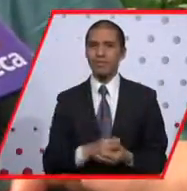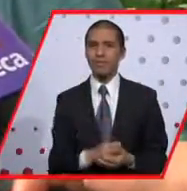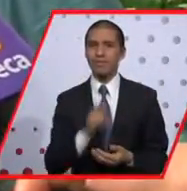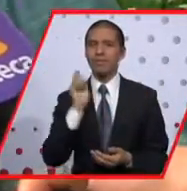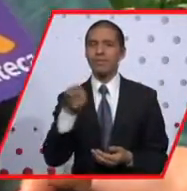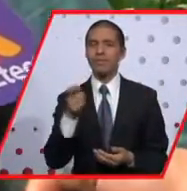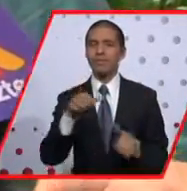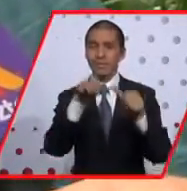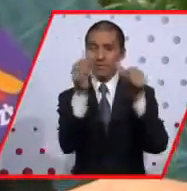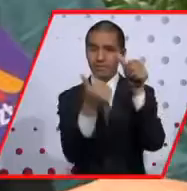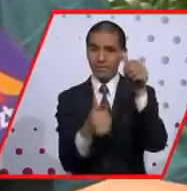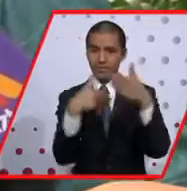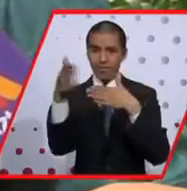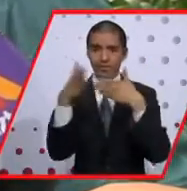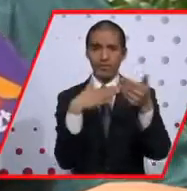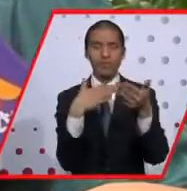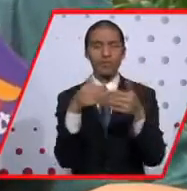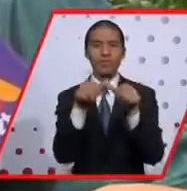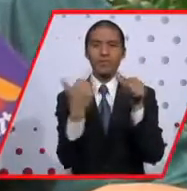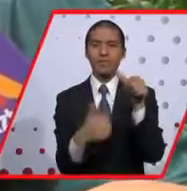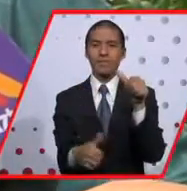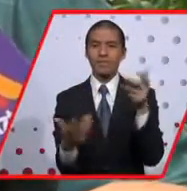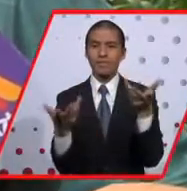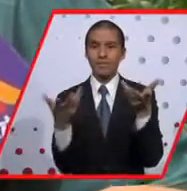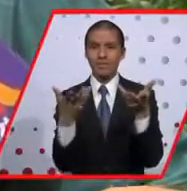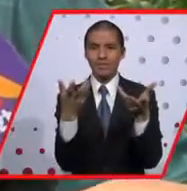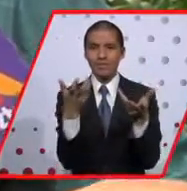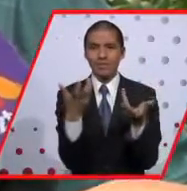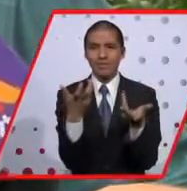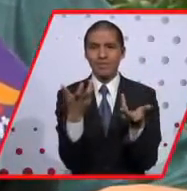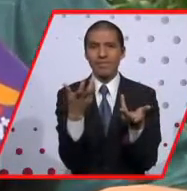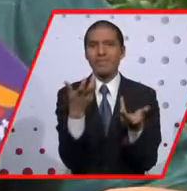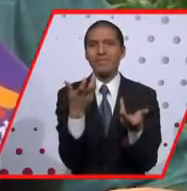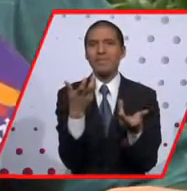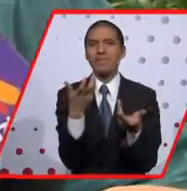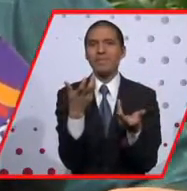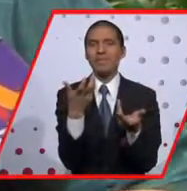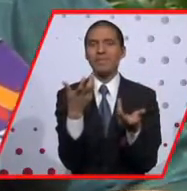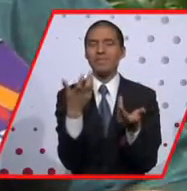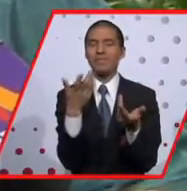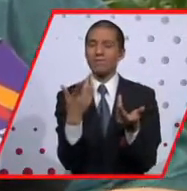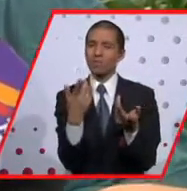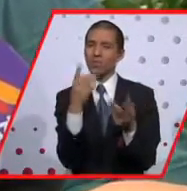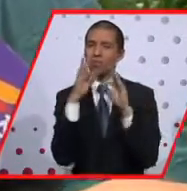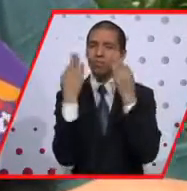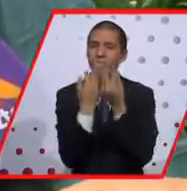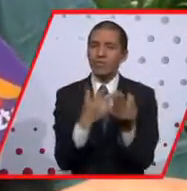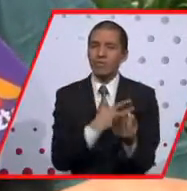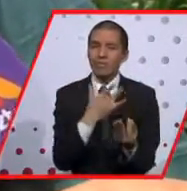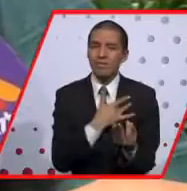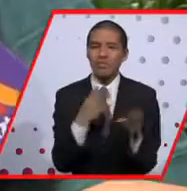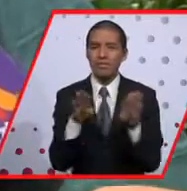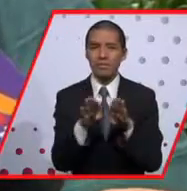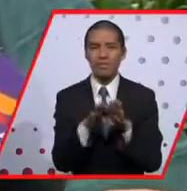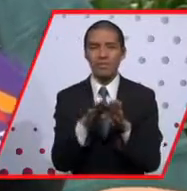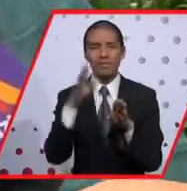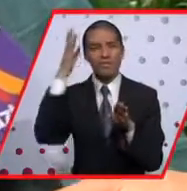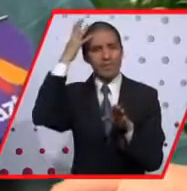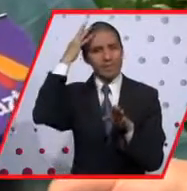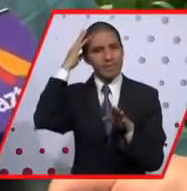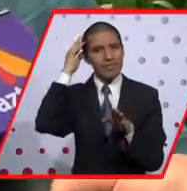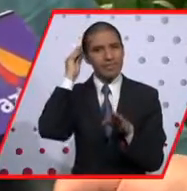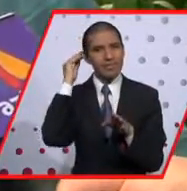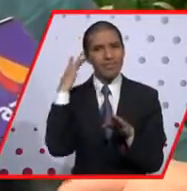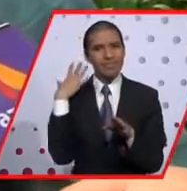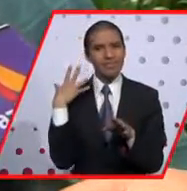arte moderno, el arte abstracto. Entonces, una manera de sentir la emoción es el cabello.